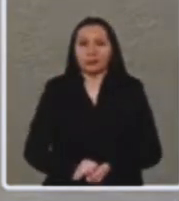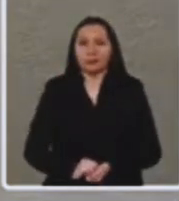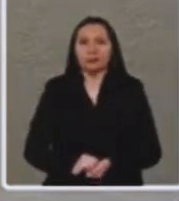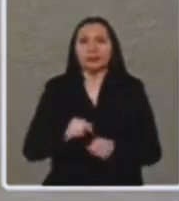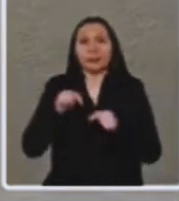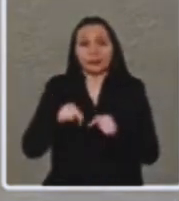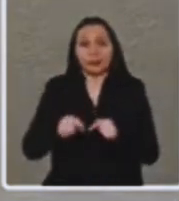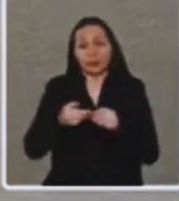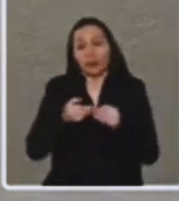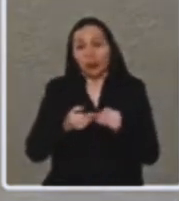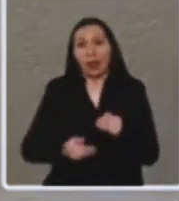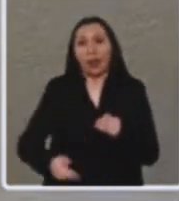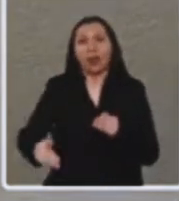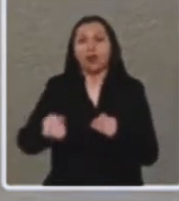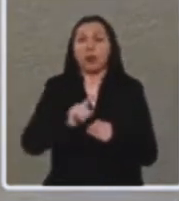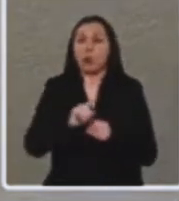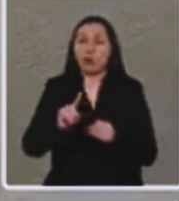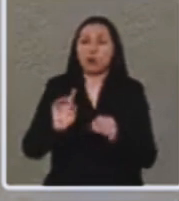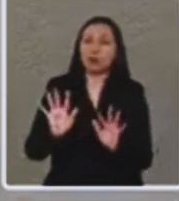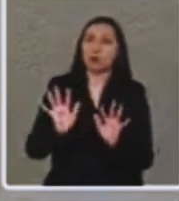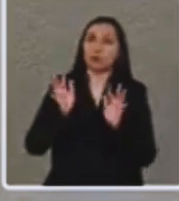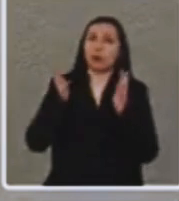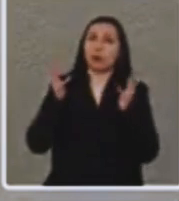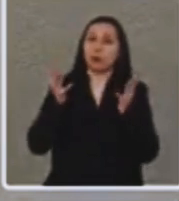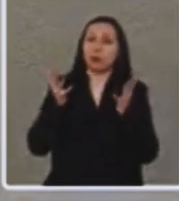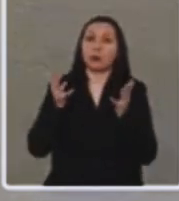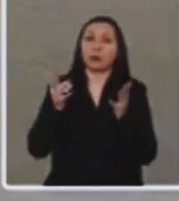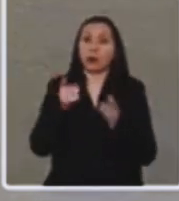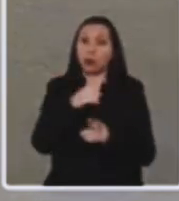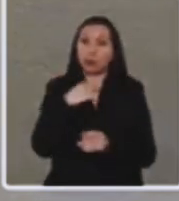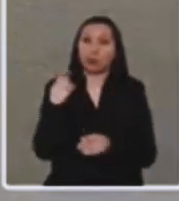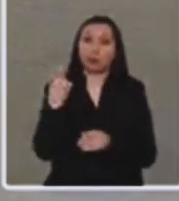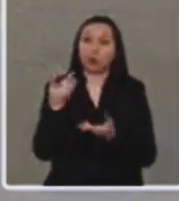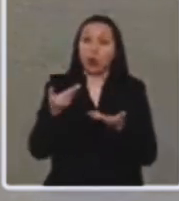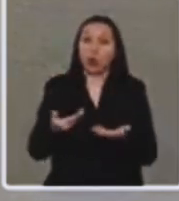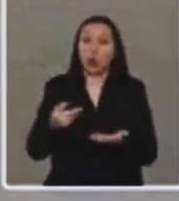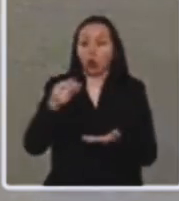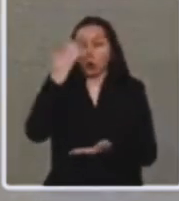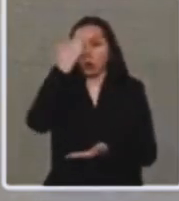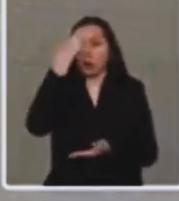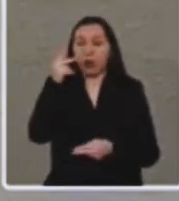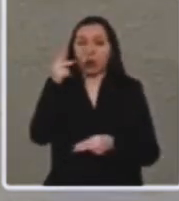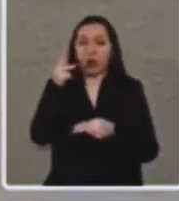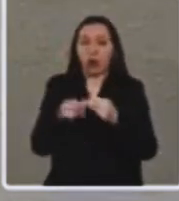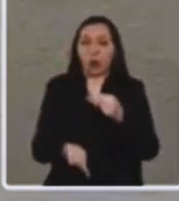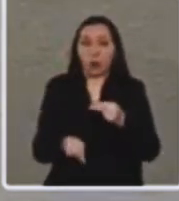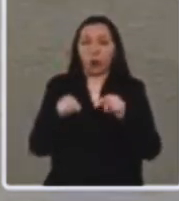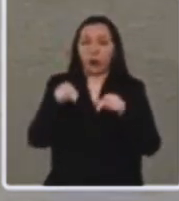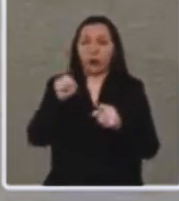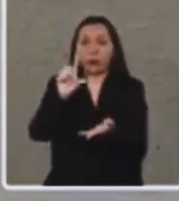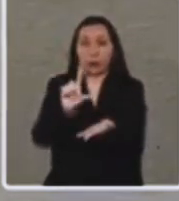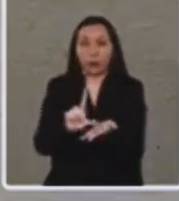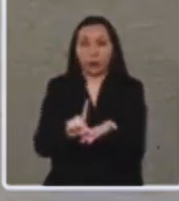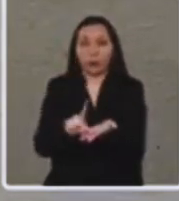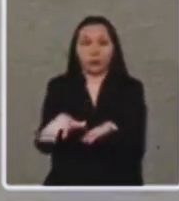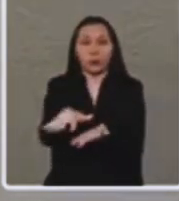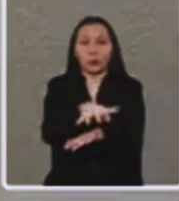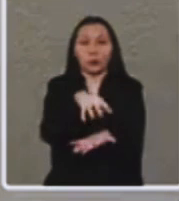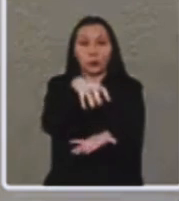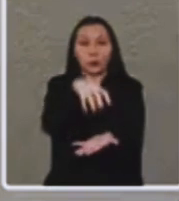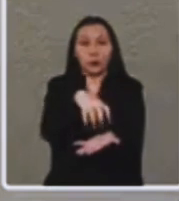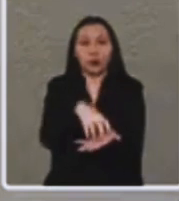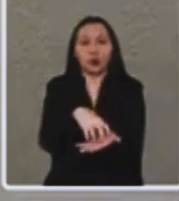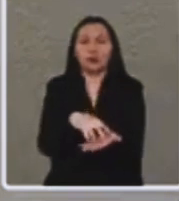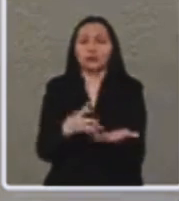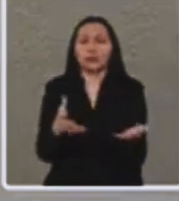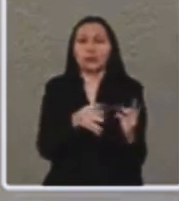de aquí en adelante no te sorprenda, porque si estamos hoy día acá inaugurando este centro, tiene que ver